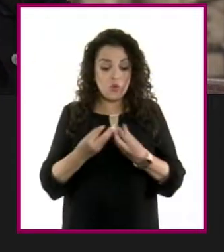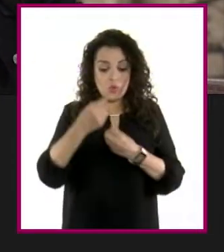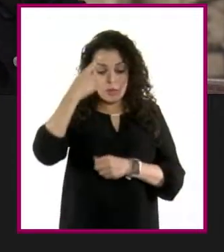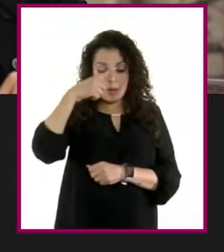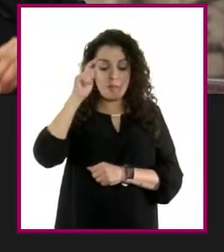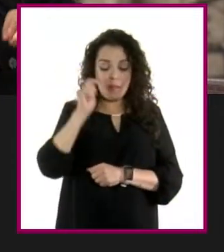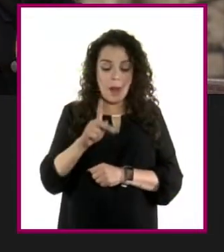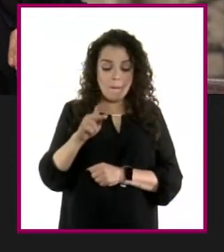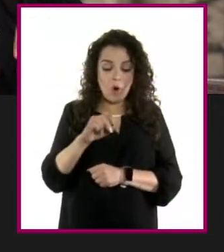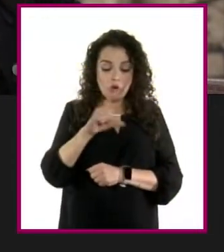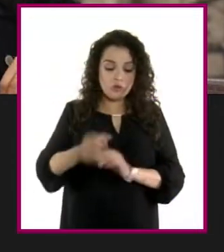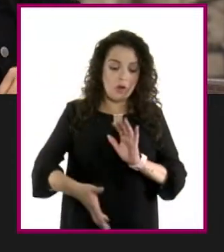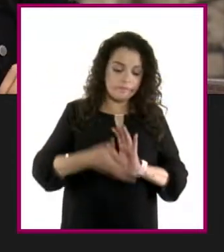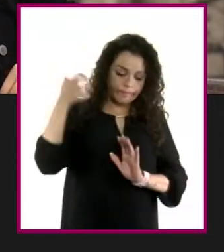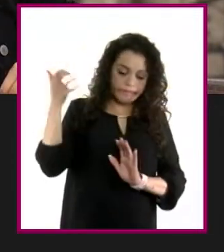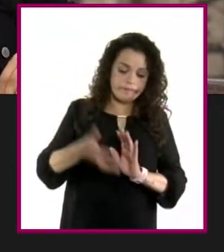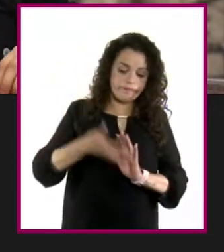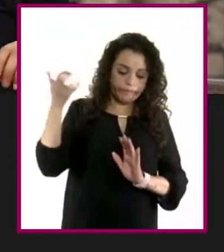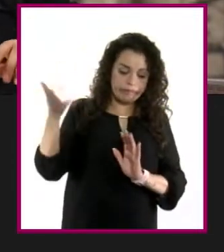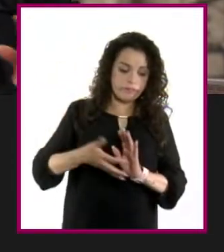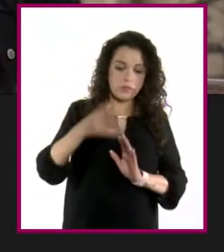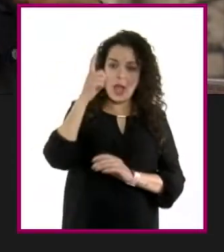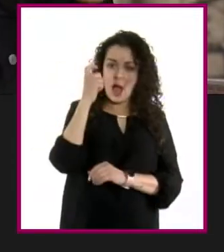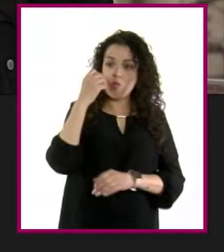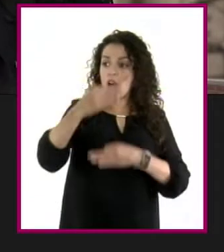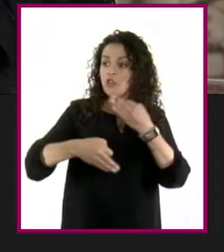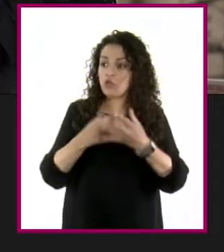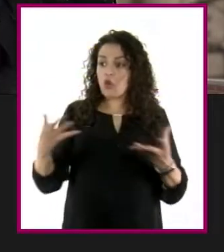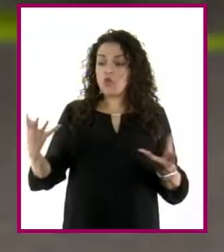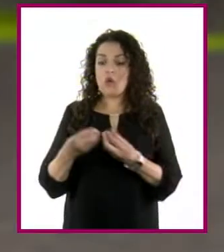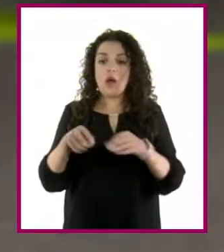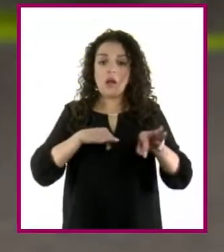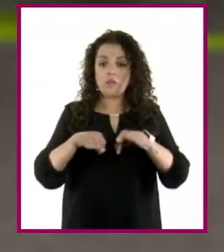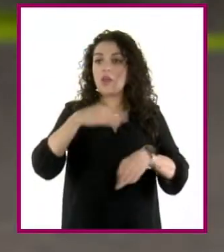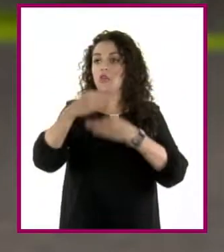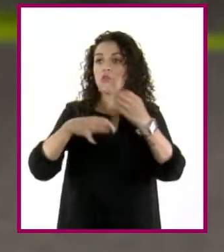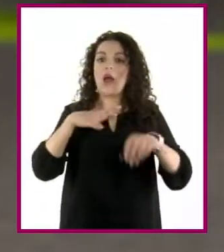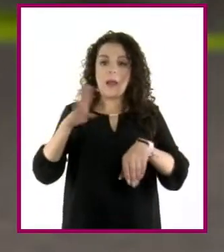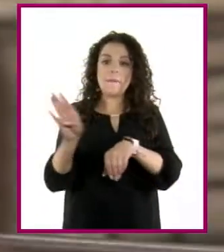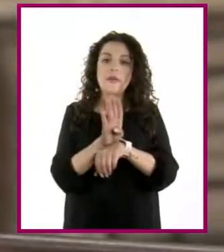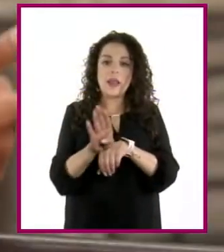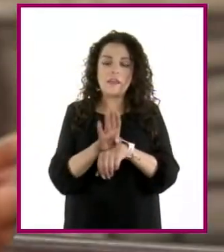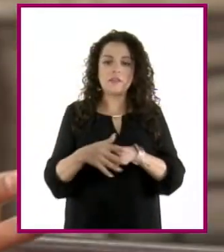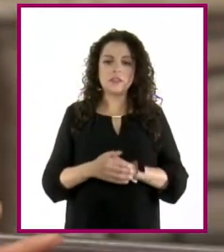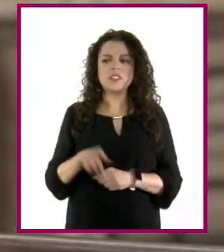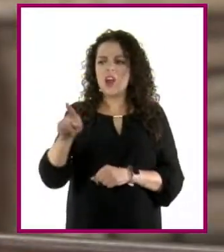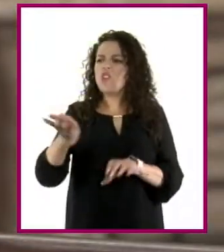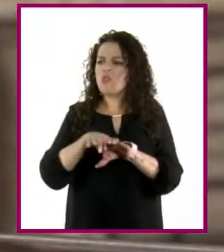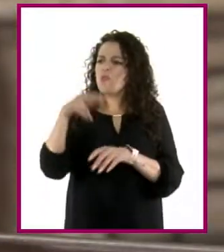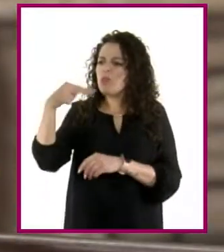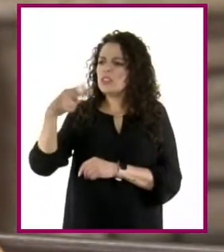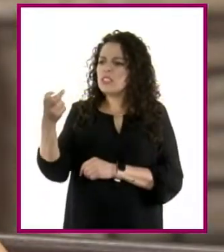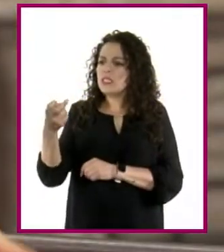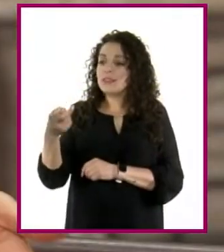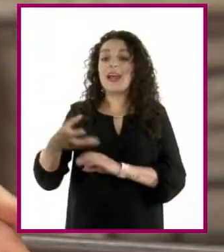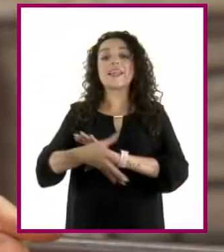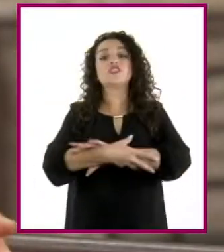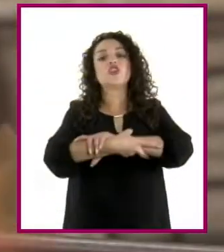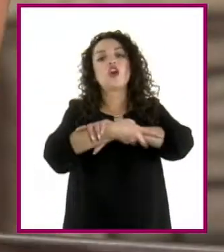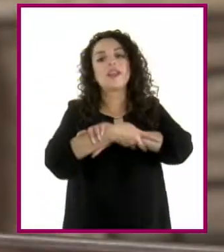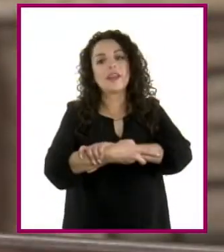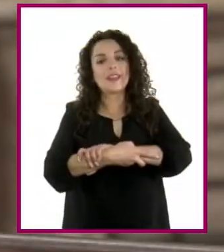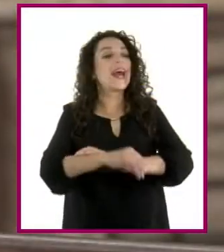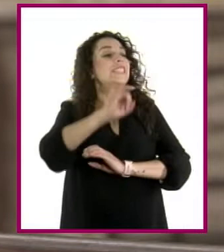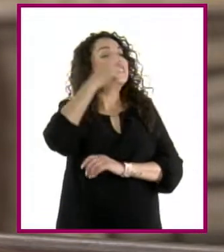Todos trabajan y todos se benefician. ¿Cómo se llama eso? ¿Solidaridad? ¡Exacto! La gente es